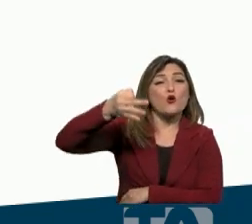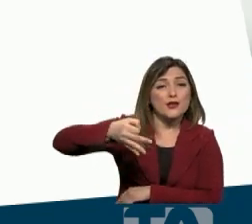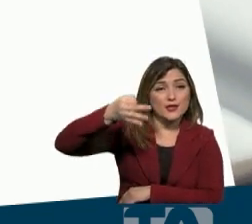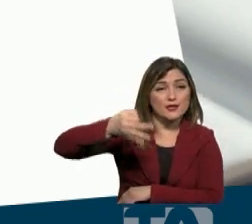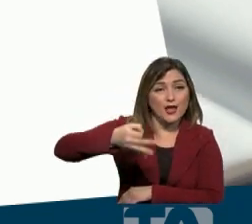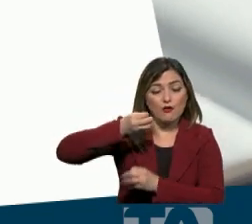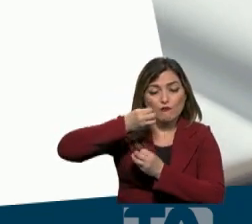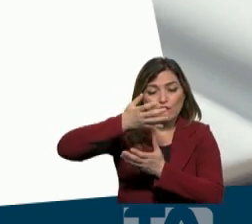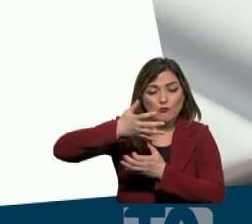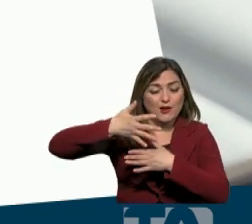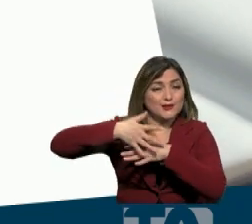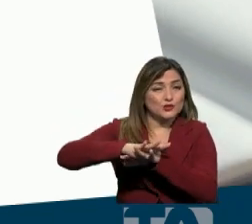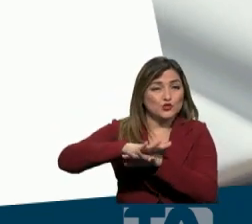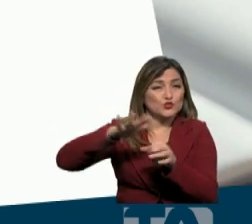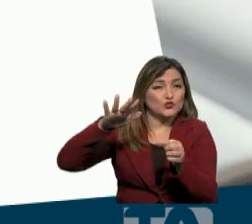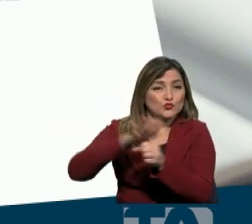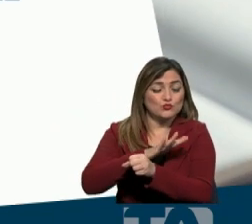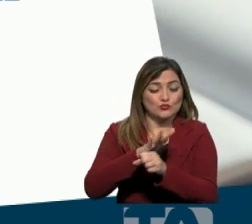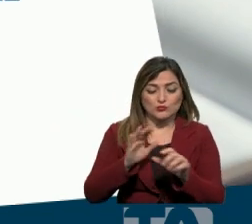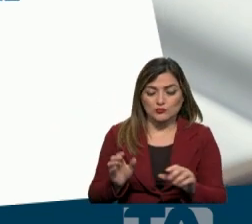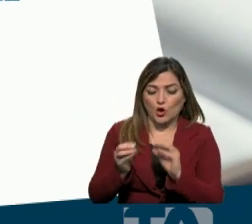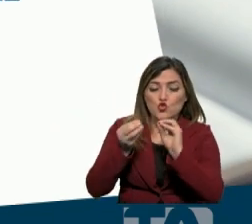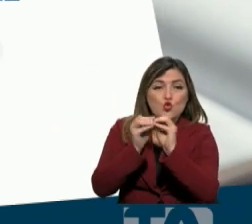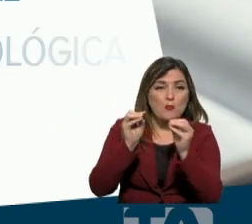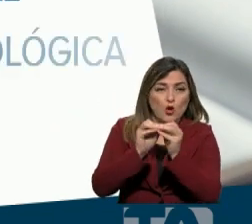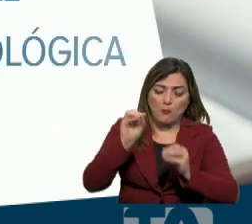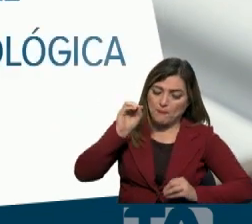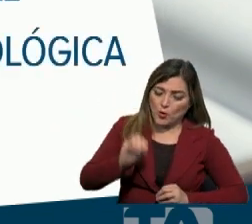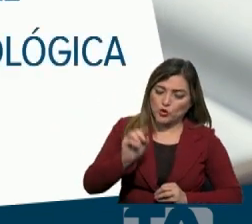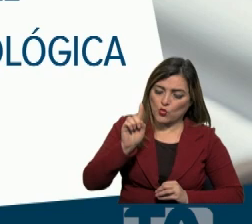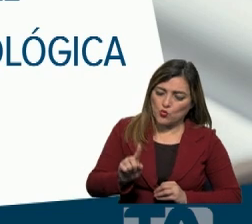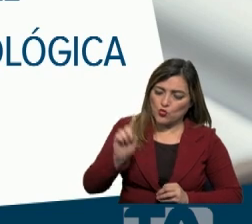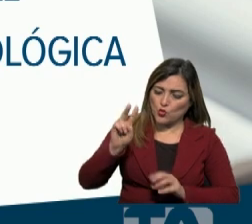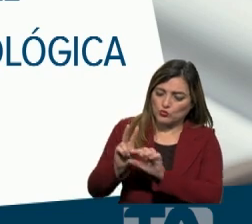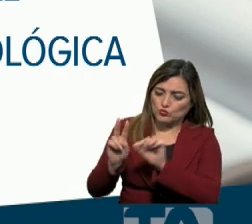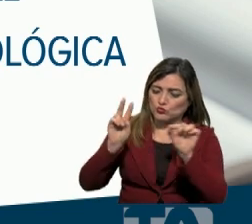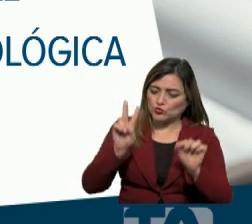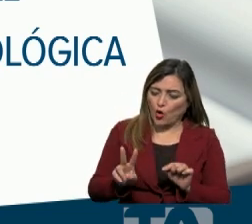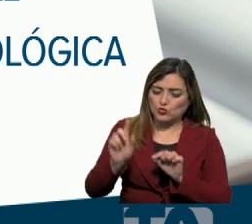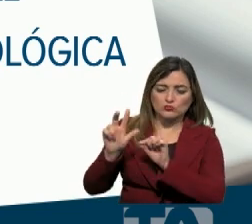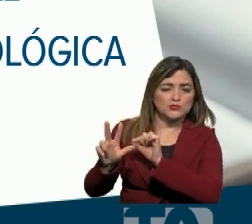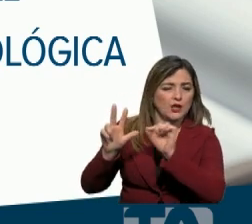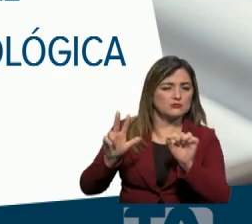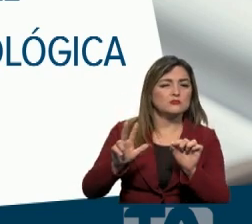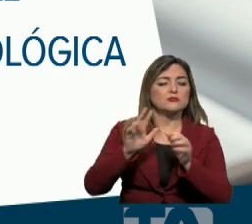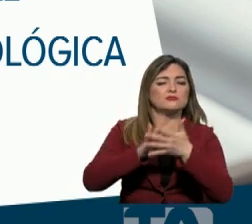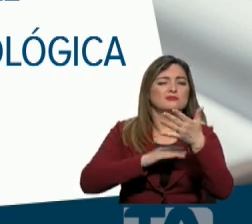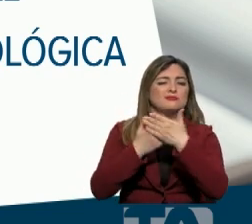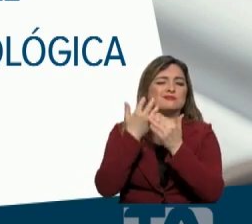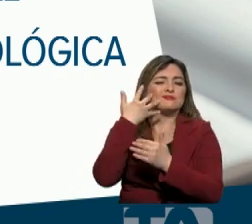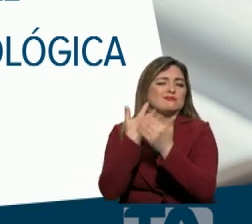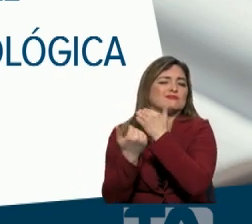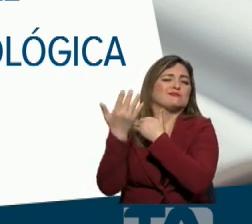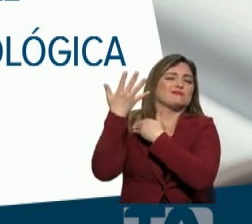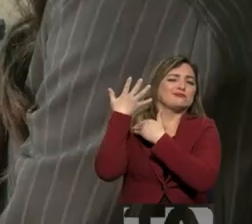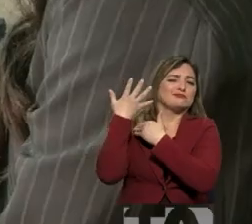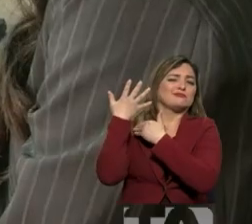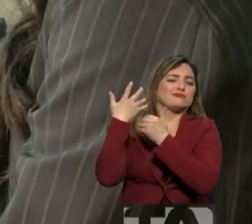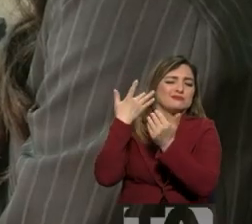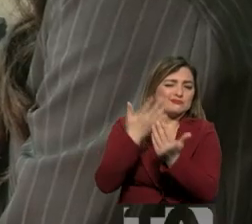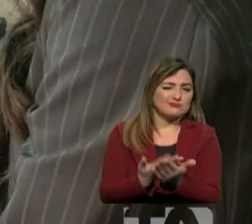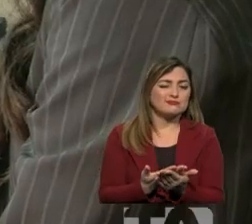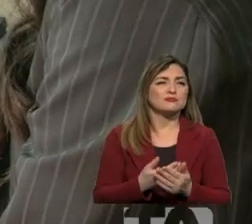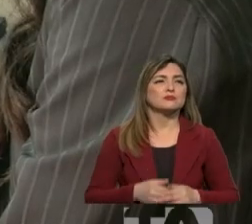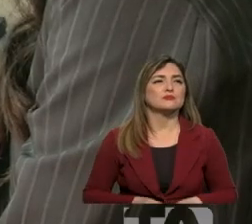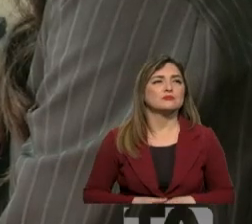original, íntegro, completo, foliado en forma secuencial y ordenado de manera cronológica desde la fecha más antigua a la más reciente.